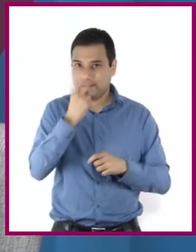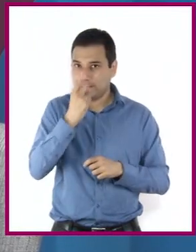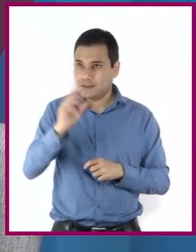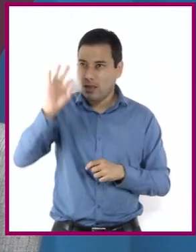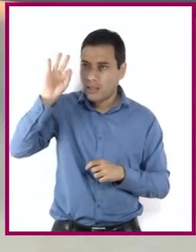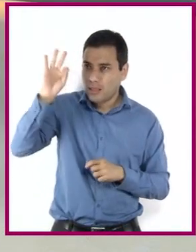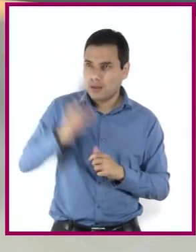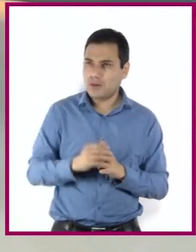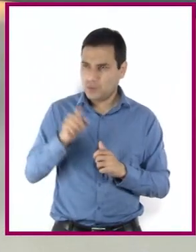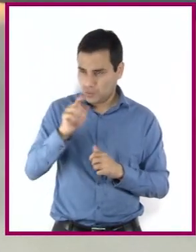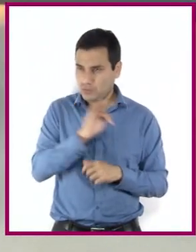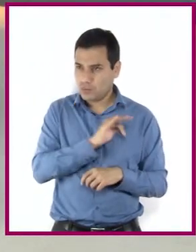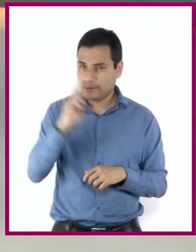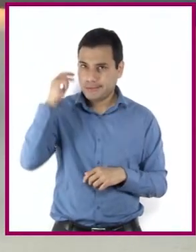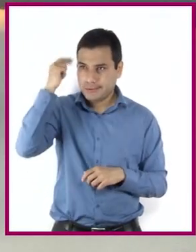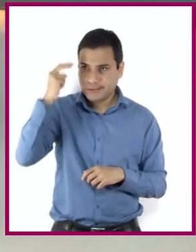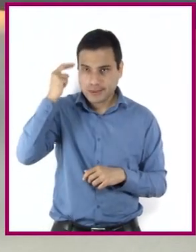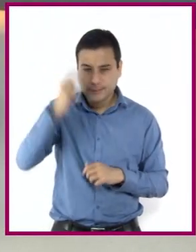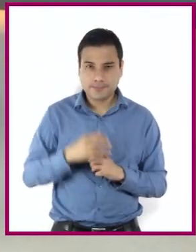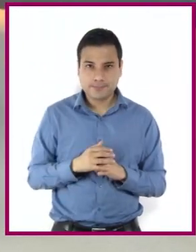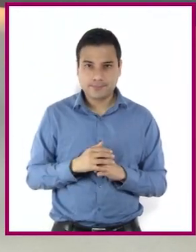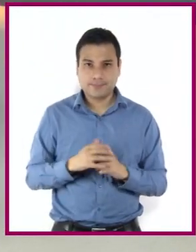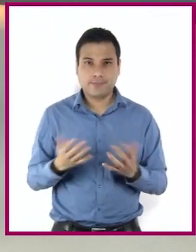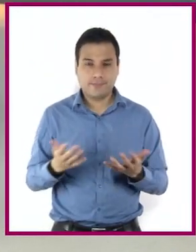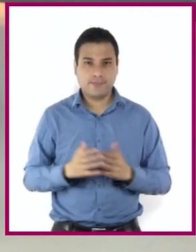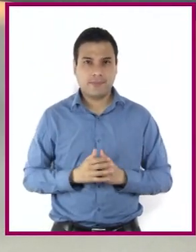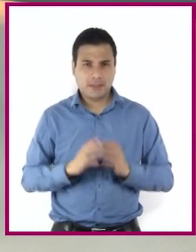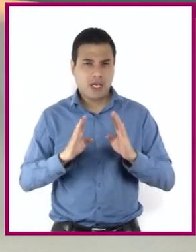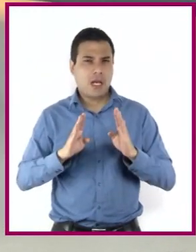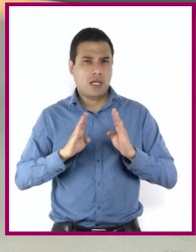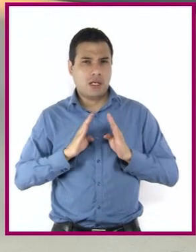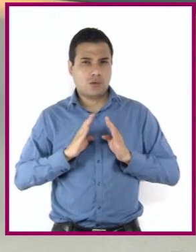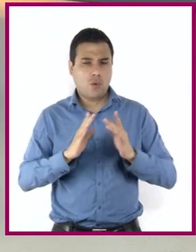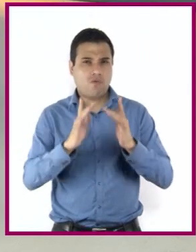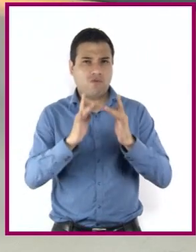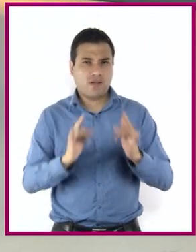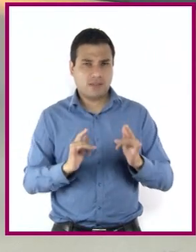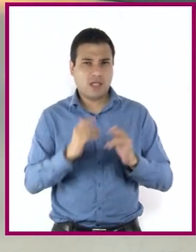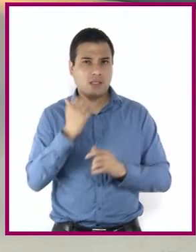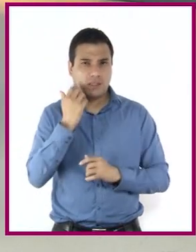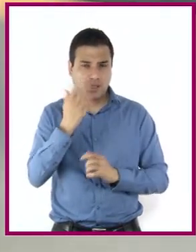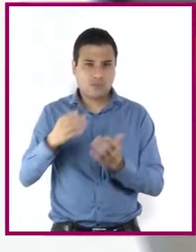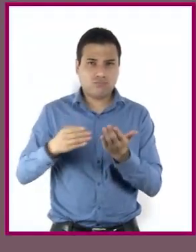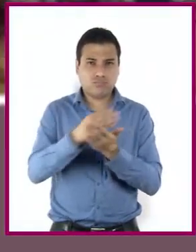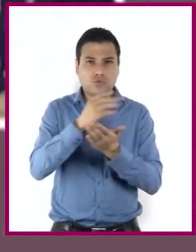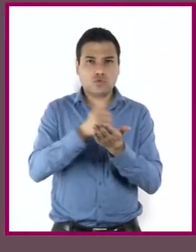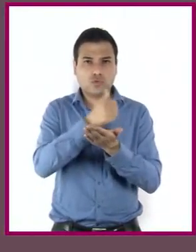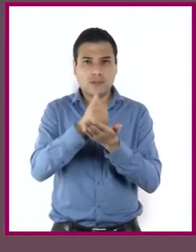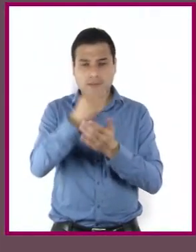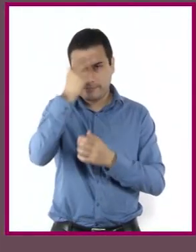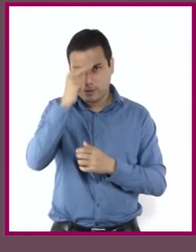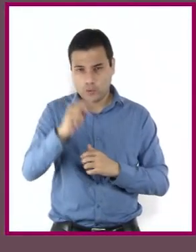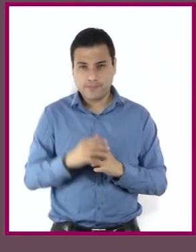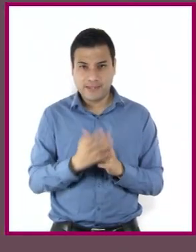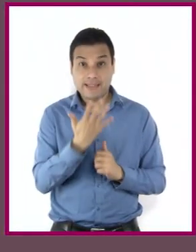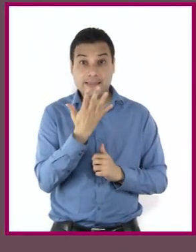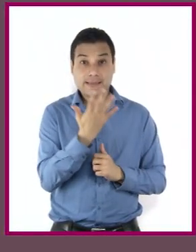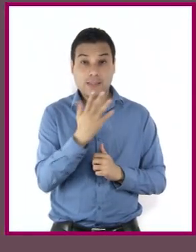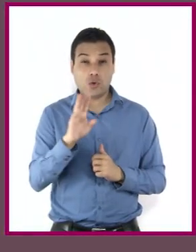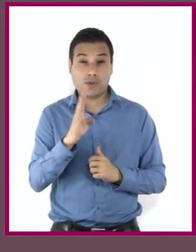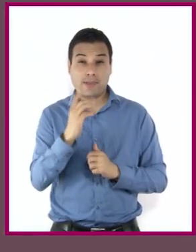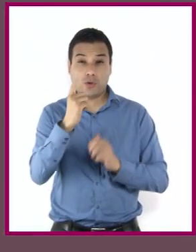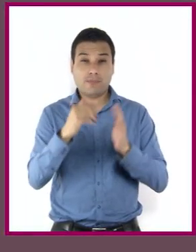por él. El ejército francés avanzó con la intención de ocupar la Ciudad de México. El 5 de mayo